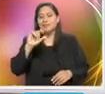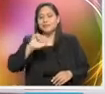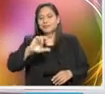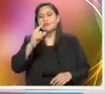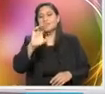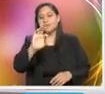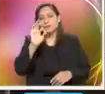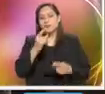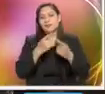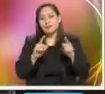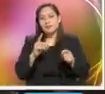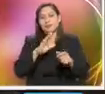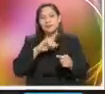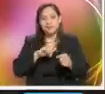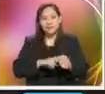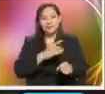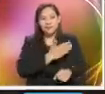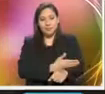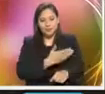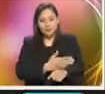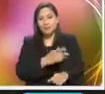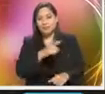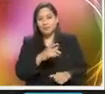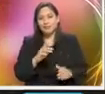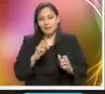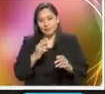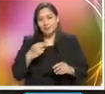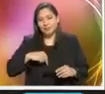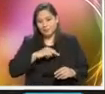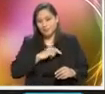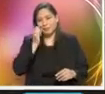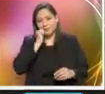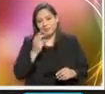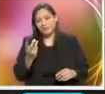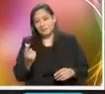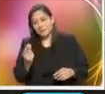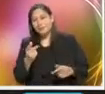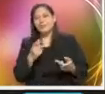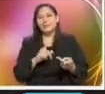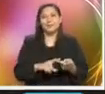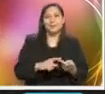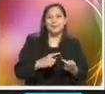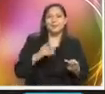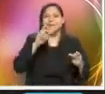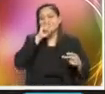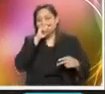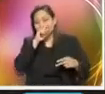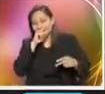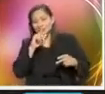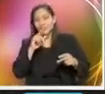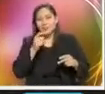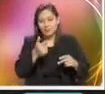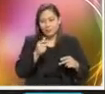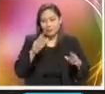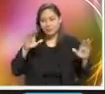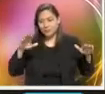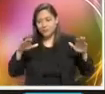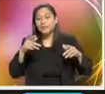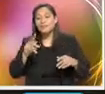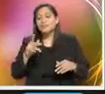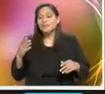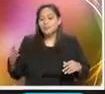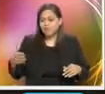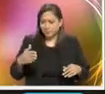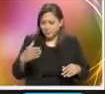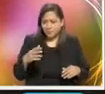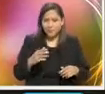opción diferente en animales de compañía. Nos hemos ido mucho por los terrestres, de repente una que otra ave. Pero bueno, ¿qué pasa con los peces? ¿Qué